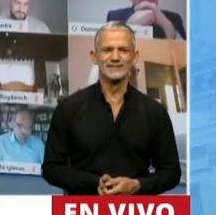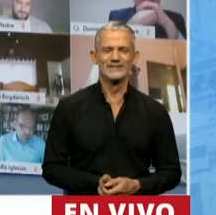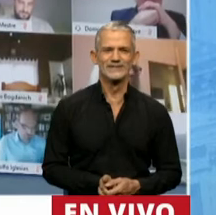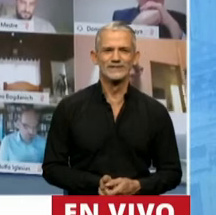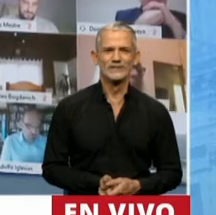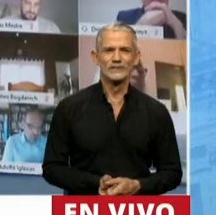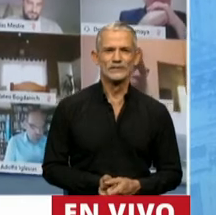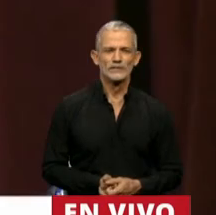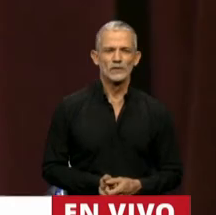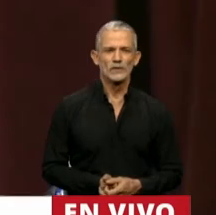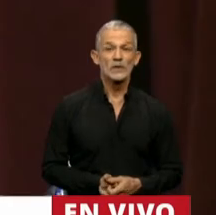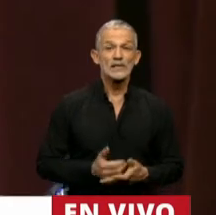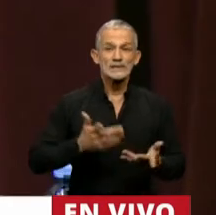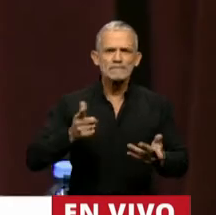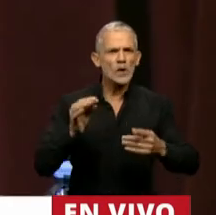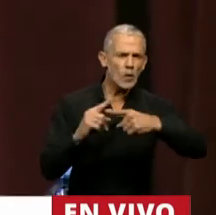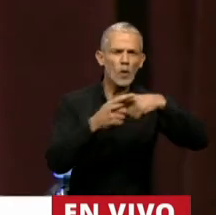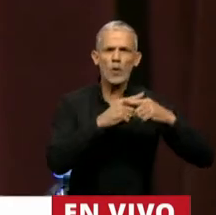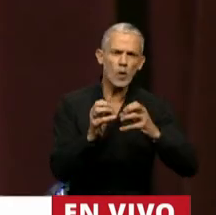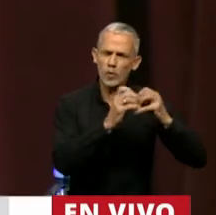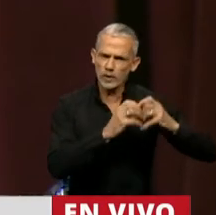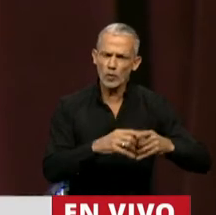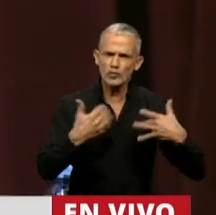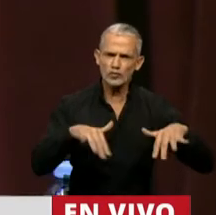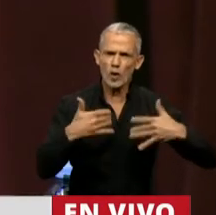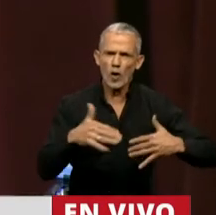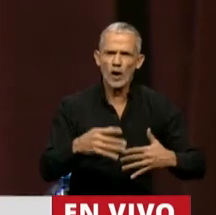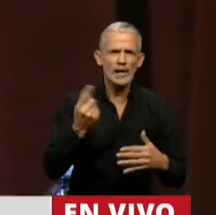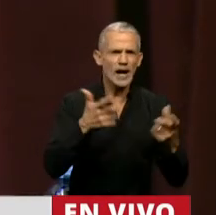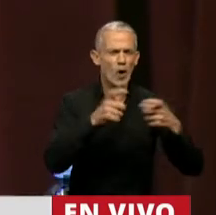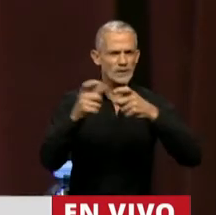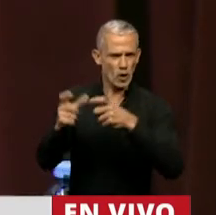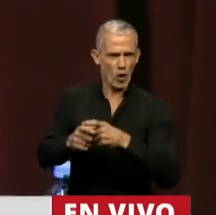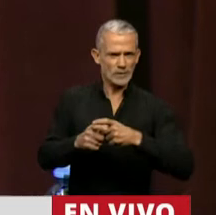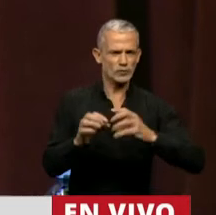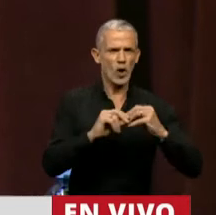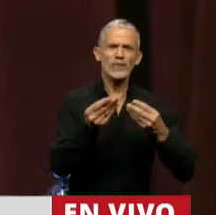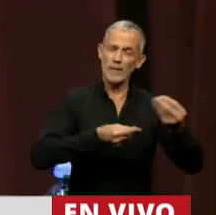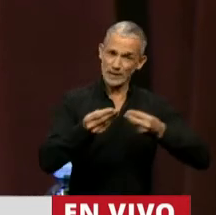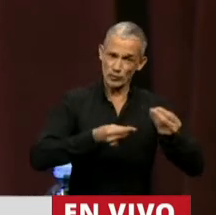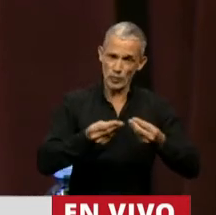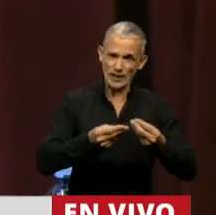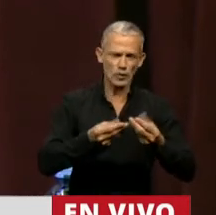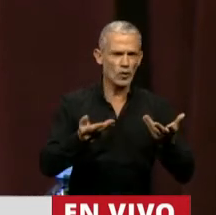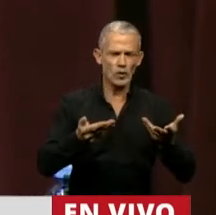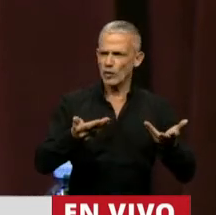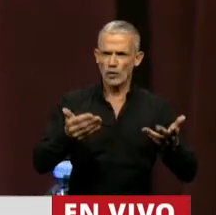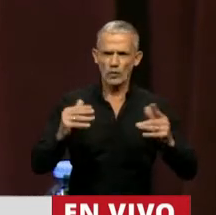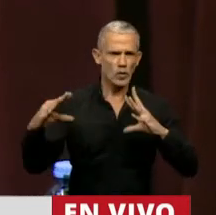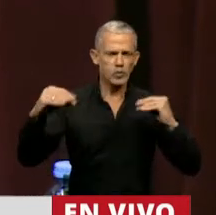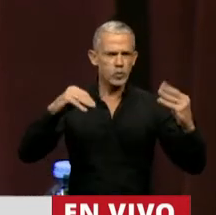Esto de mucha discusión y debate en el seno de la Comisión de Presupuesto y Hacienda, también diputado Pastori, con pares de